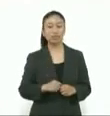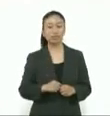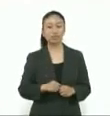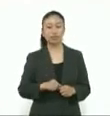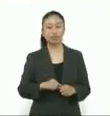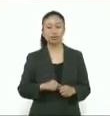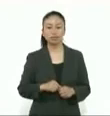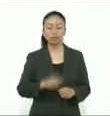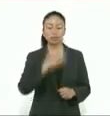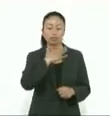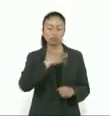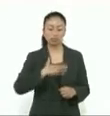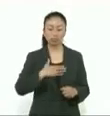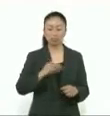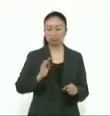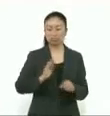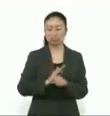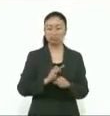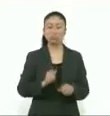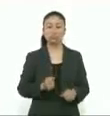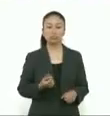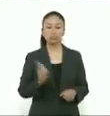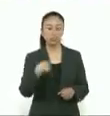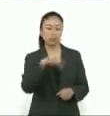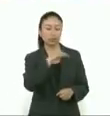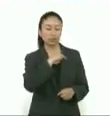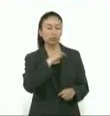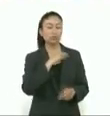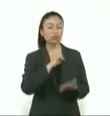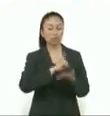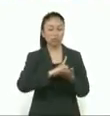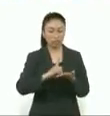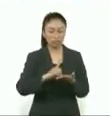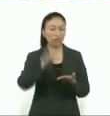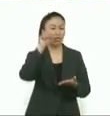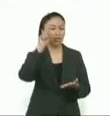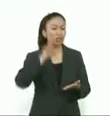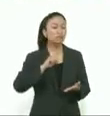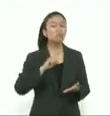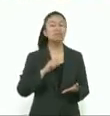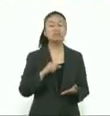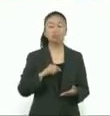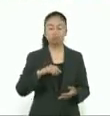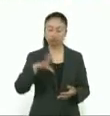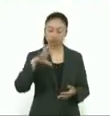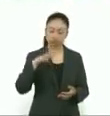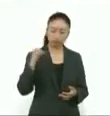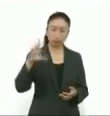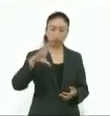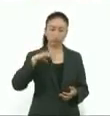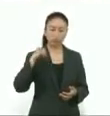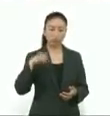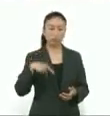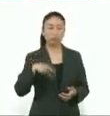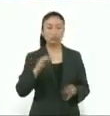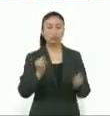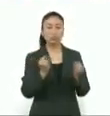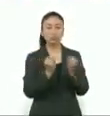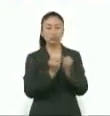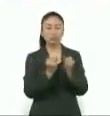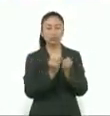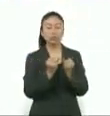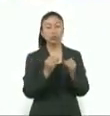democracia y la justicia. Luchamos por los derechos de las mujeres, pero luchamos también por la democracia y